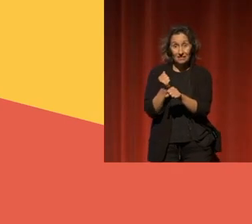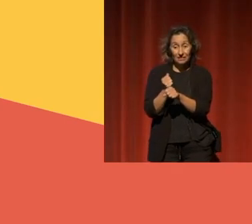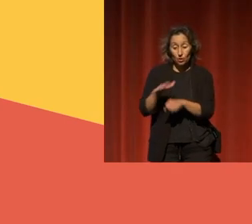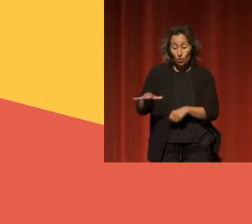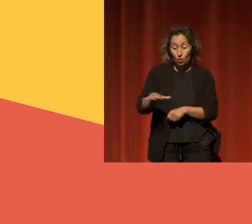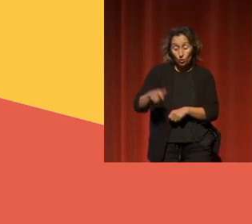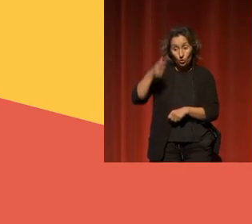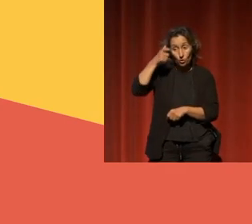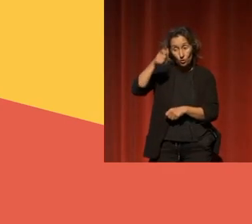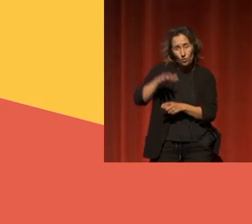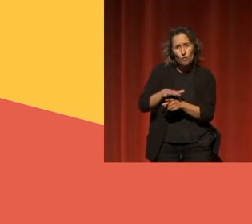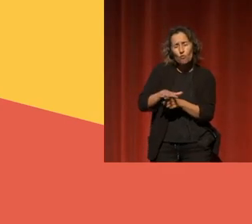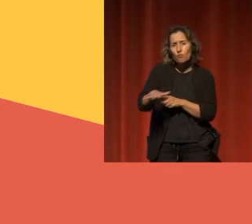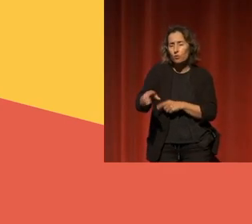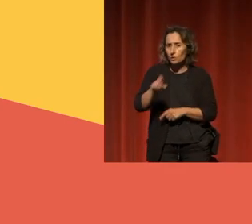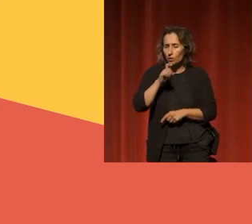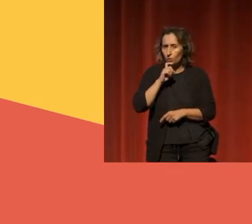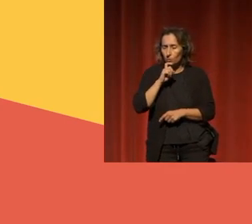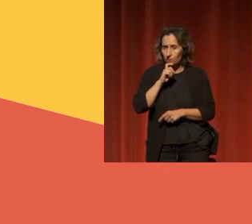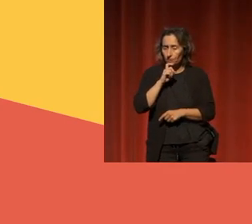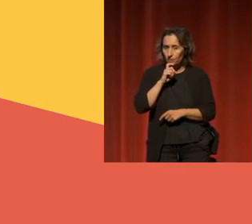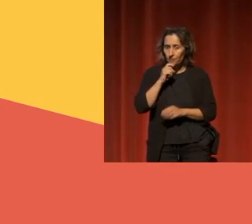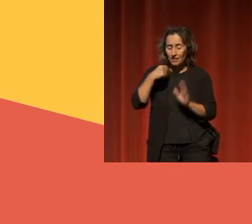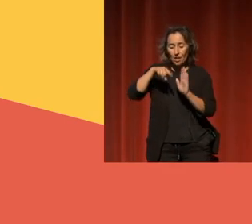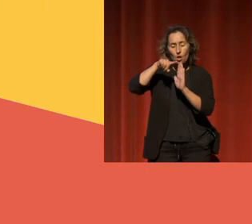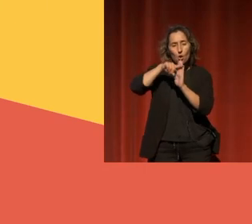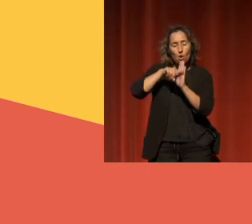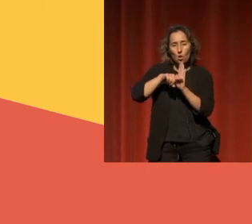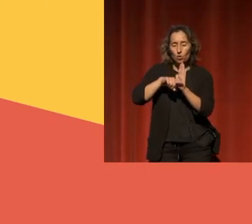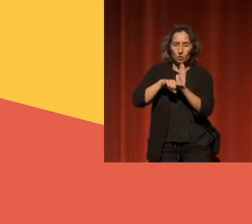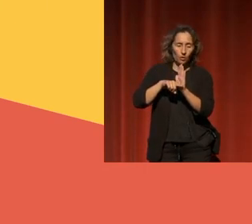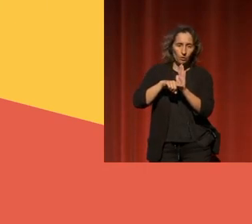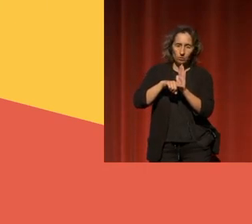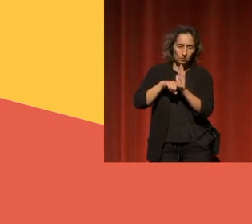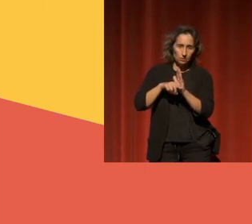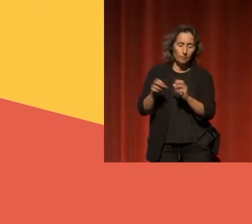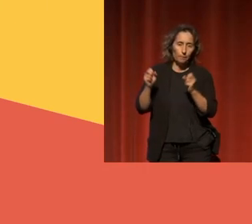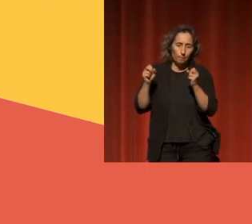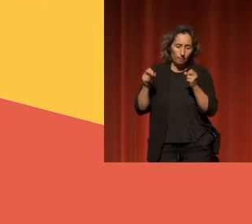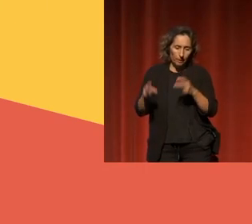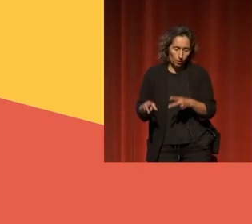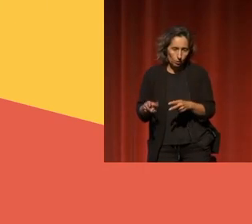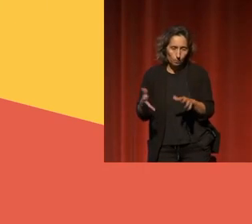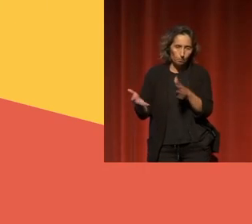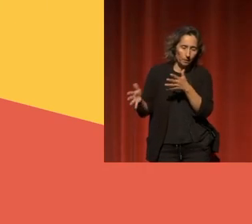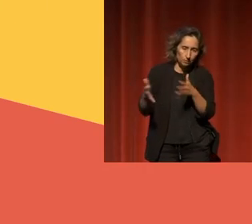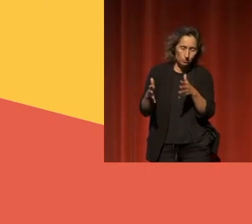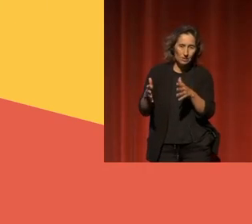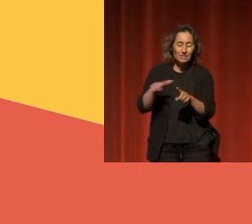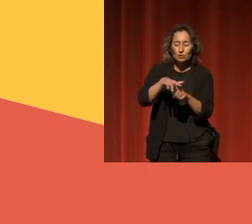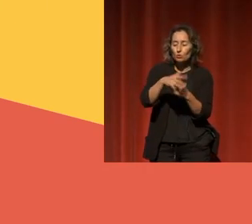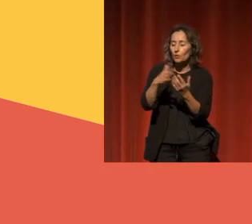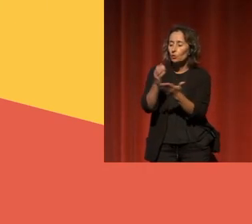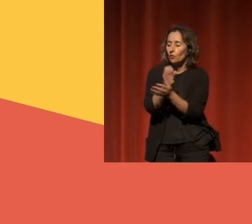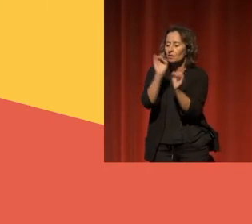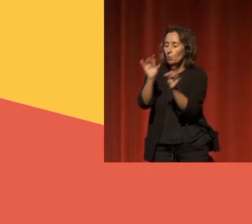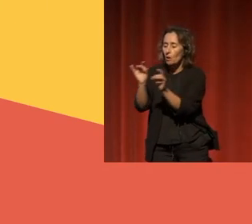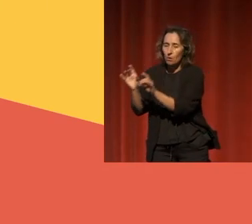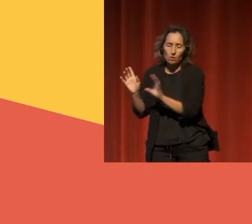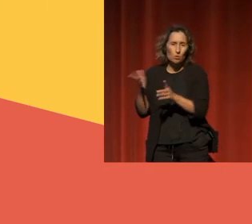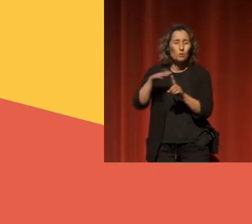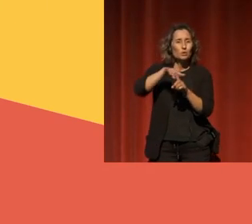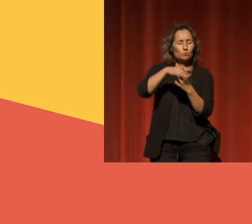zona rural siempre hay peores condiciones de media evidentemente de media No todos los casos son iguales pero de media hay peores